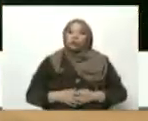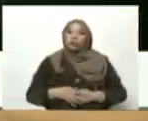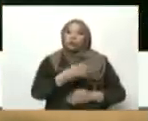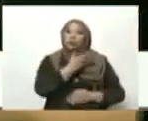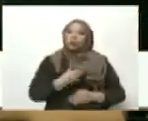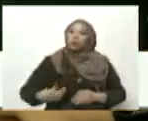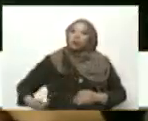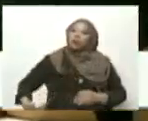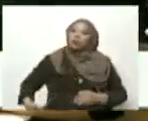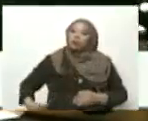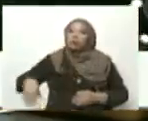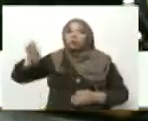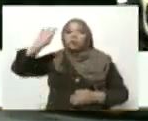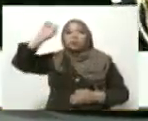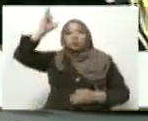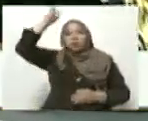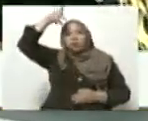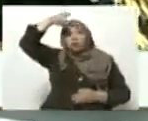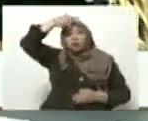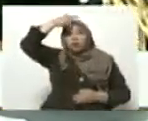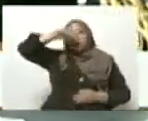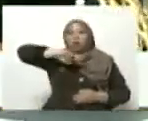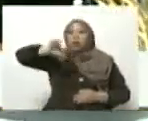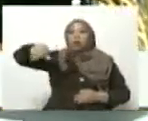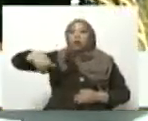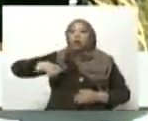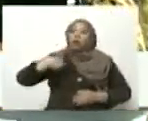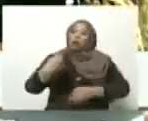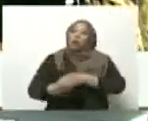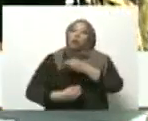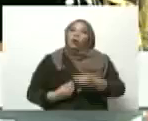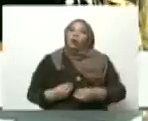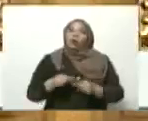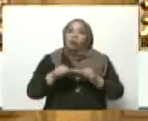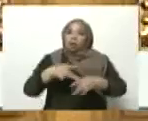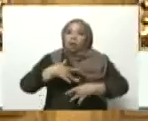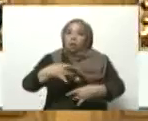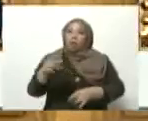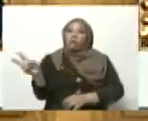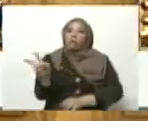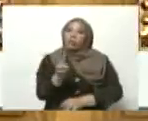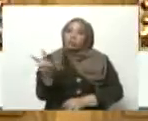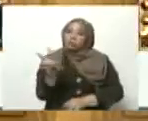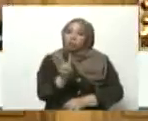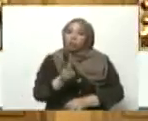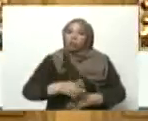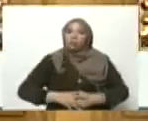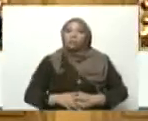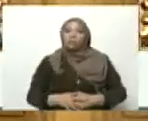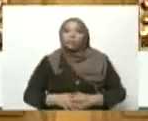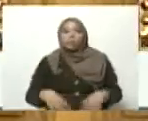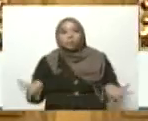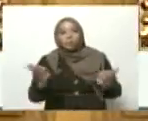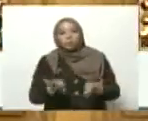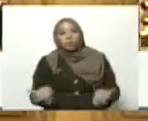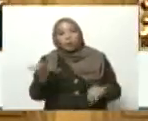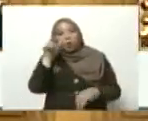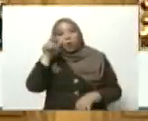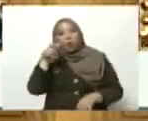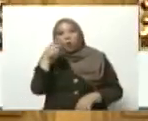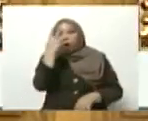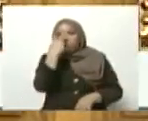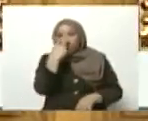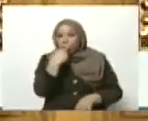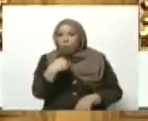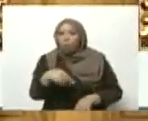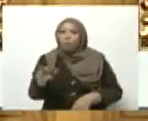presidente Trump dijo, mire, nosotros vamos a hacer esto, no porque nos interesa Venezuela, ni siquiera como dicen los pobres venezolanos, la